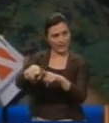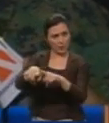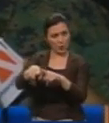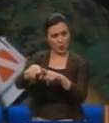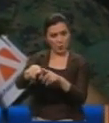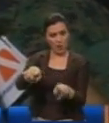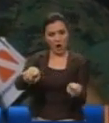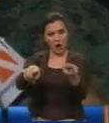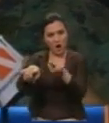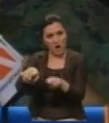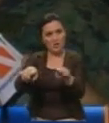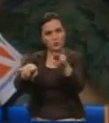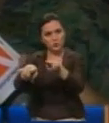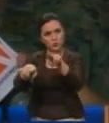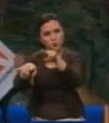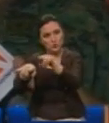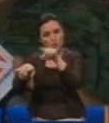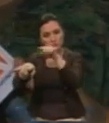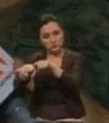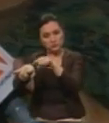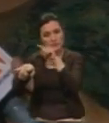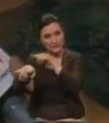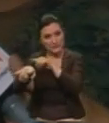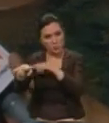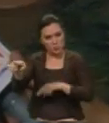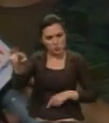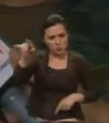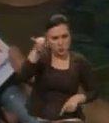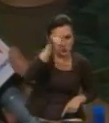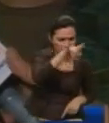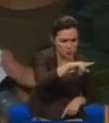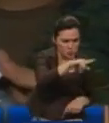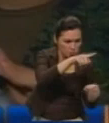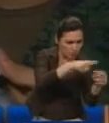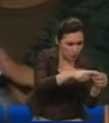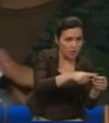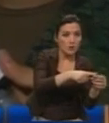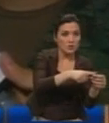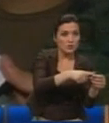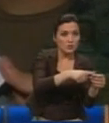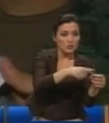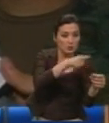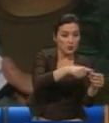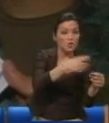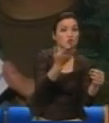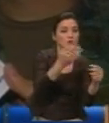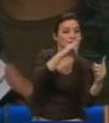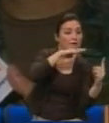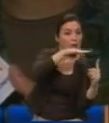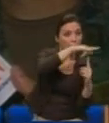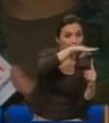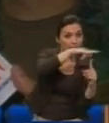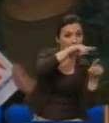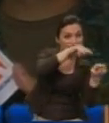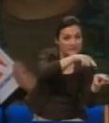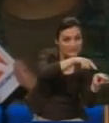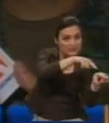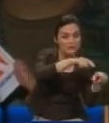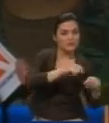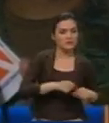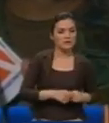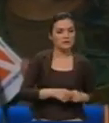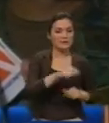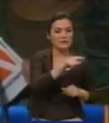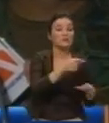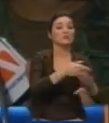a llevar hasta la ciudad de Quito. En la ciudad de Quito aterrizarán en Tababela y posteriormente